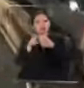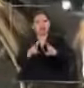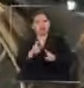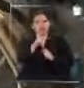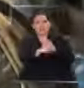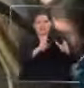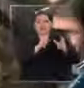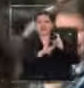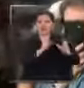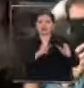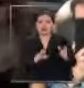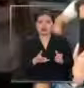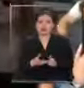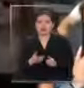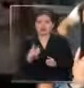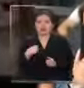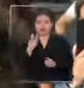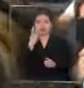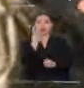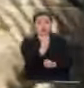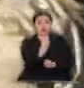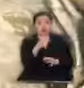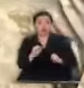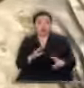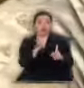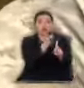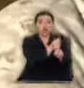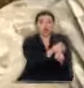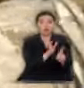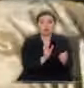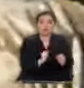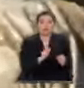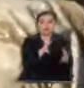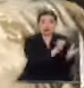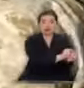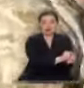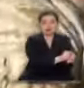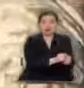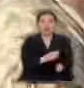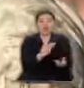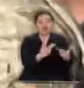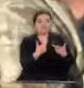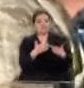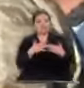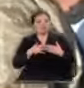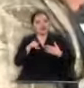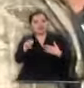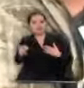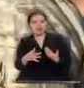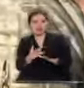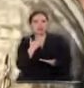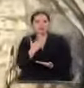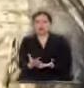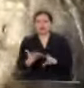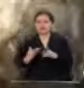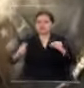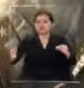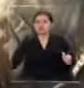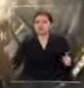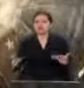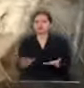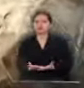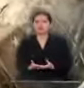¿Cómo yo ataco algo? ¿Subieron los precios? ¿Cómo yo ataco? Bueno, con la misma fuerza con que atacan a los saqueadores. Con la misma fuerza que... Pero el saqueador lo estoy viendo, lo puedo tocar. Sí, está atentando contra ti, contra mí. ¿Por qué no se pararon cuando